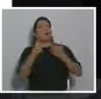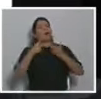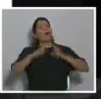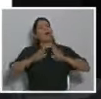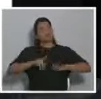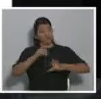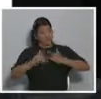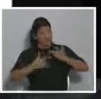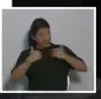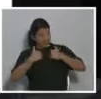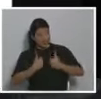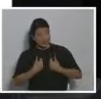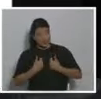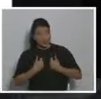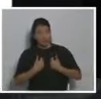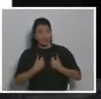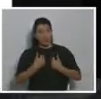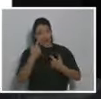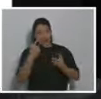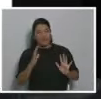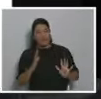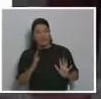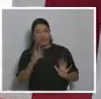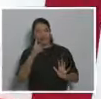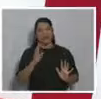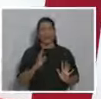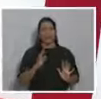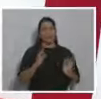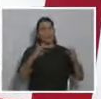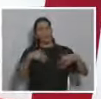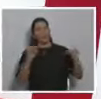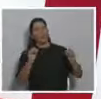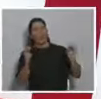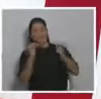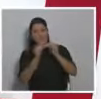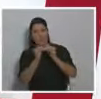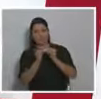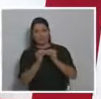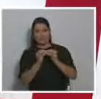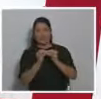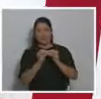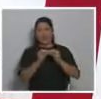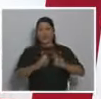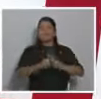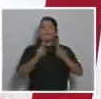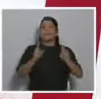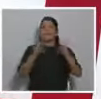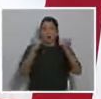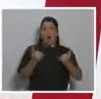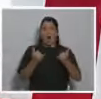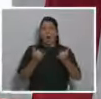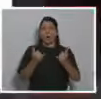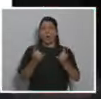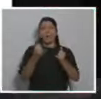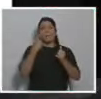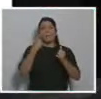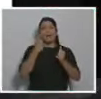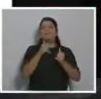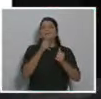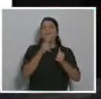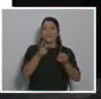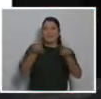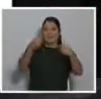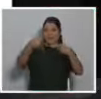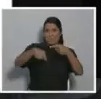cansado? ¿Qué? A ver. No, ahí no hay nada. No hay nada. No. Pero mientras, hagamos la tómbola para saber quién viene la próxima